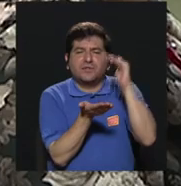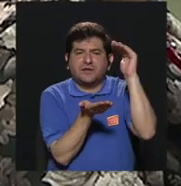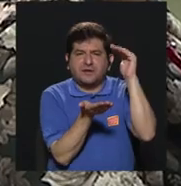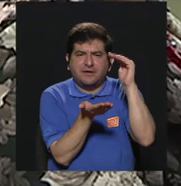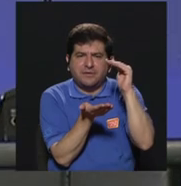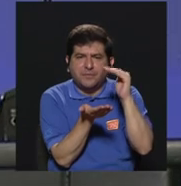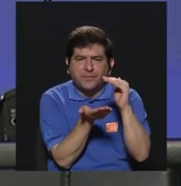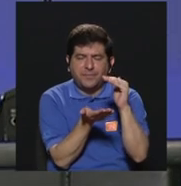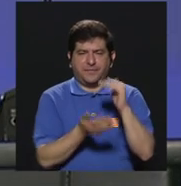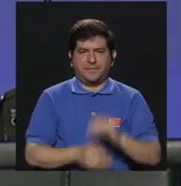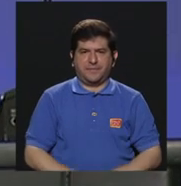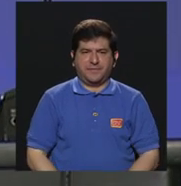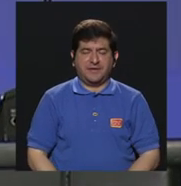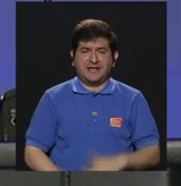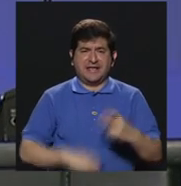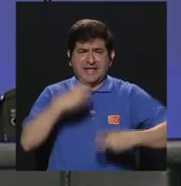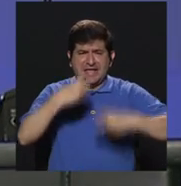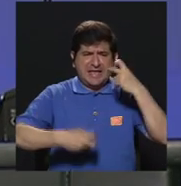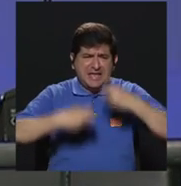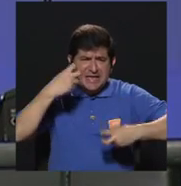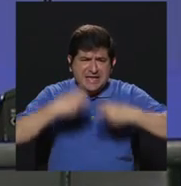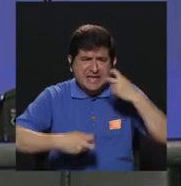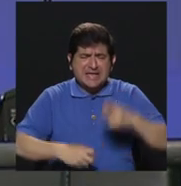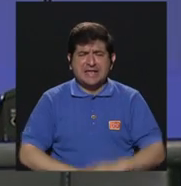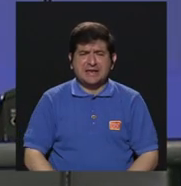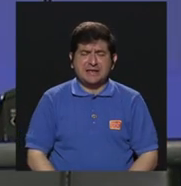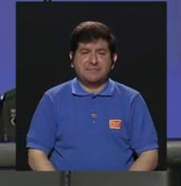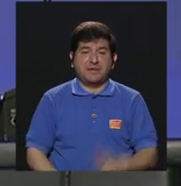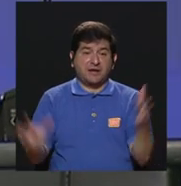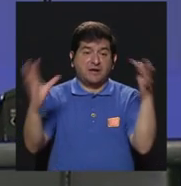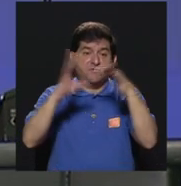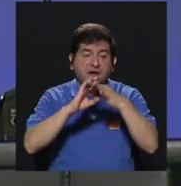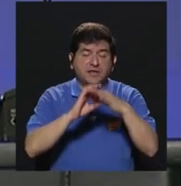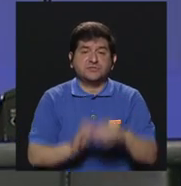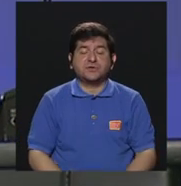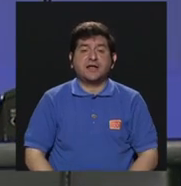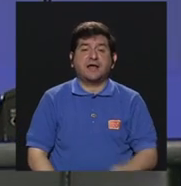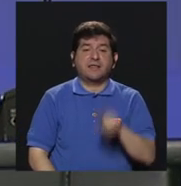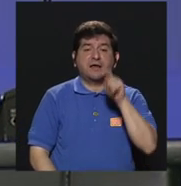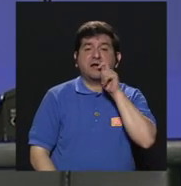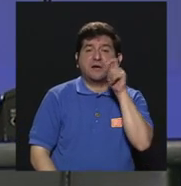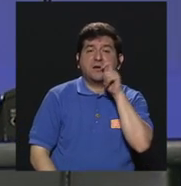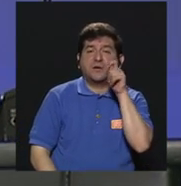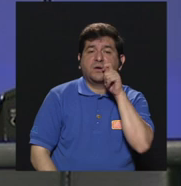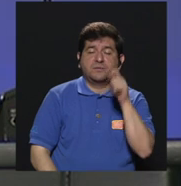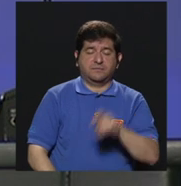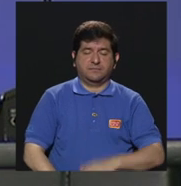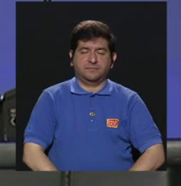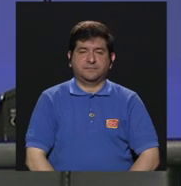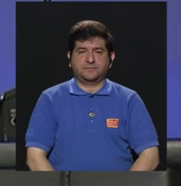alivianar la criminalización respecto del cannabis.